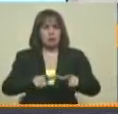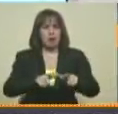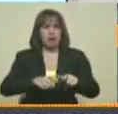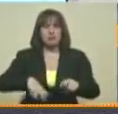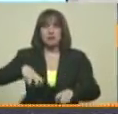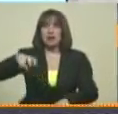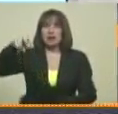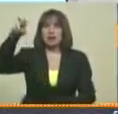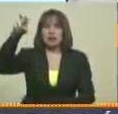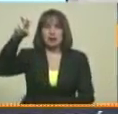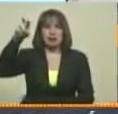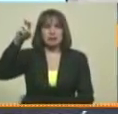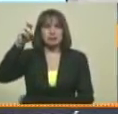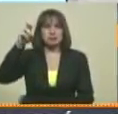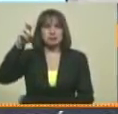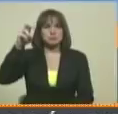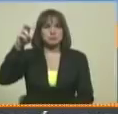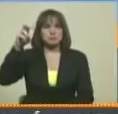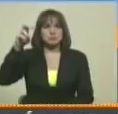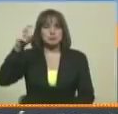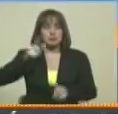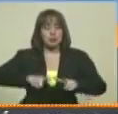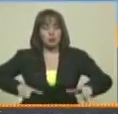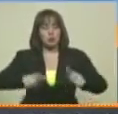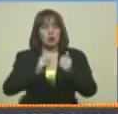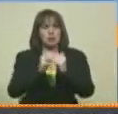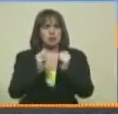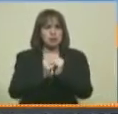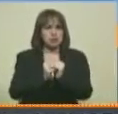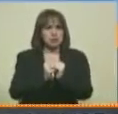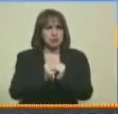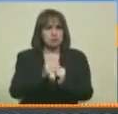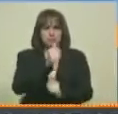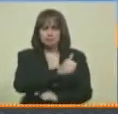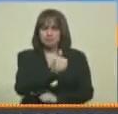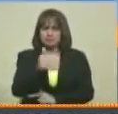escalera, en cada cancha.